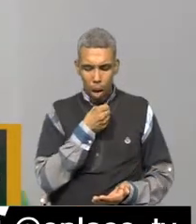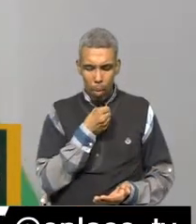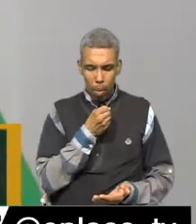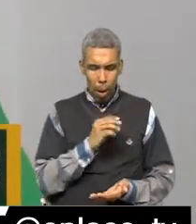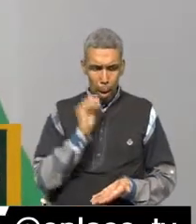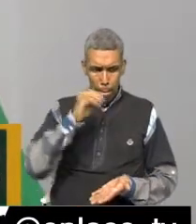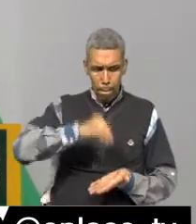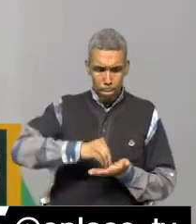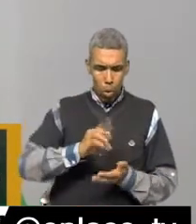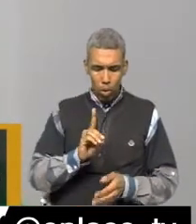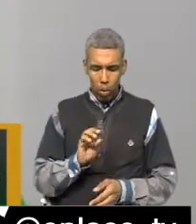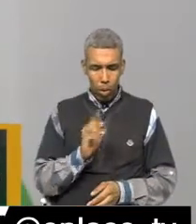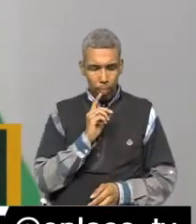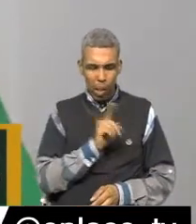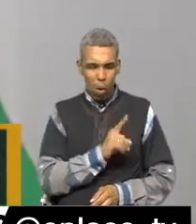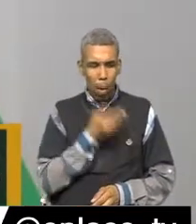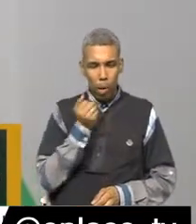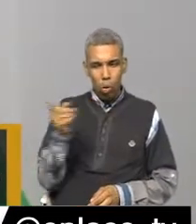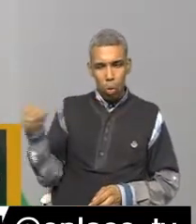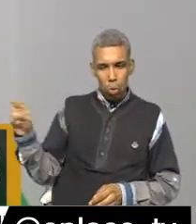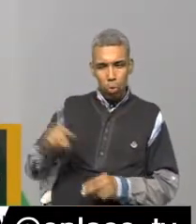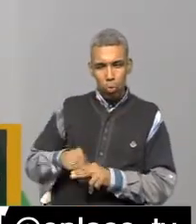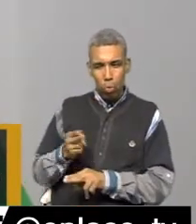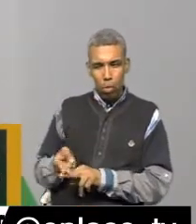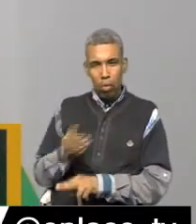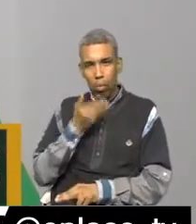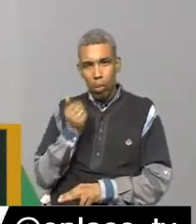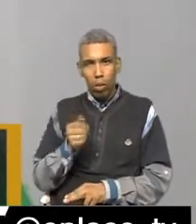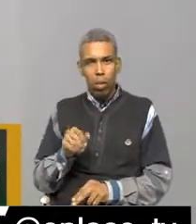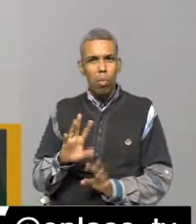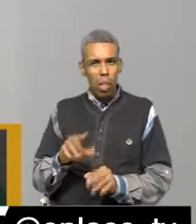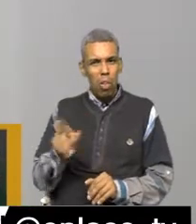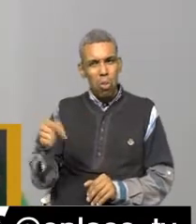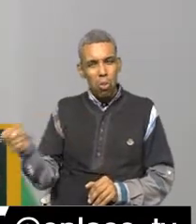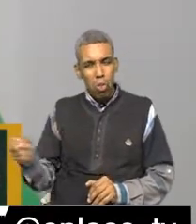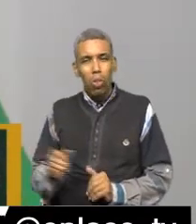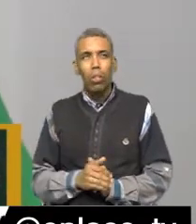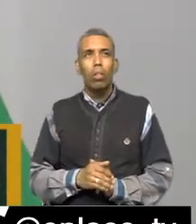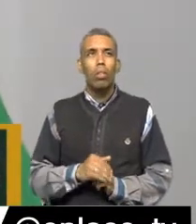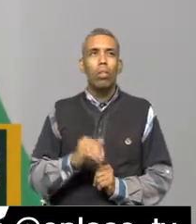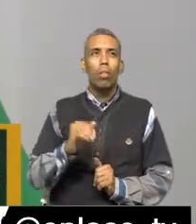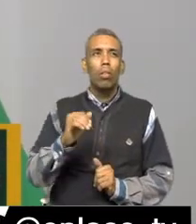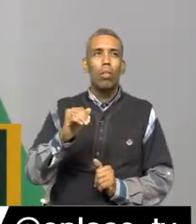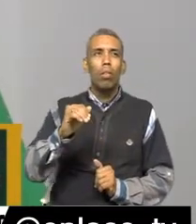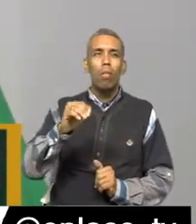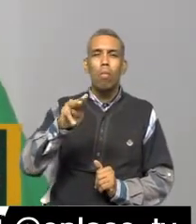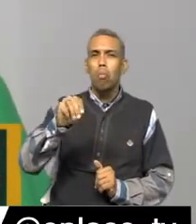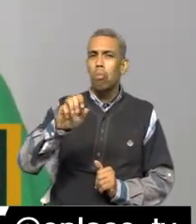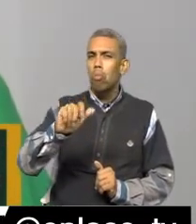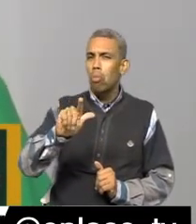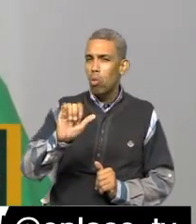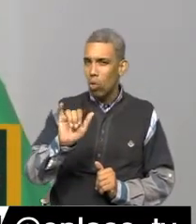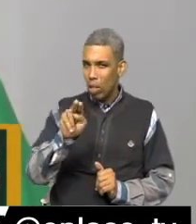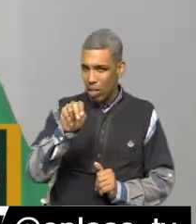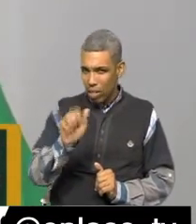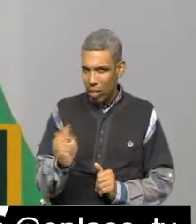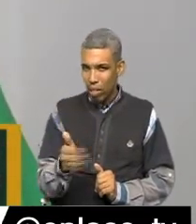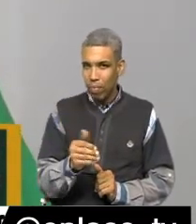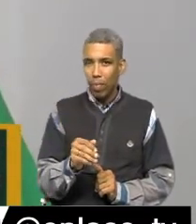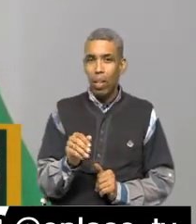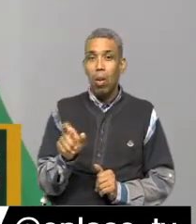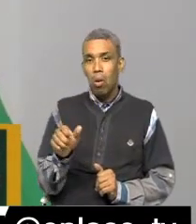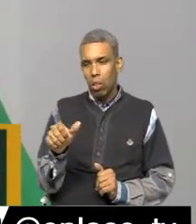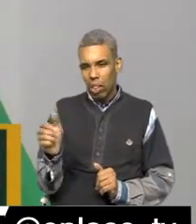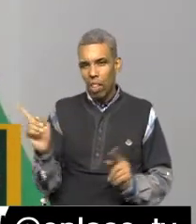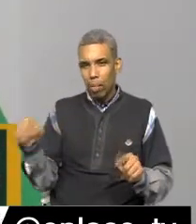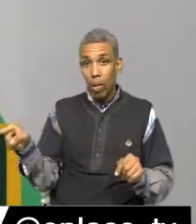Charri me grabó La Rica, Walmer Tordesilla me ha grabado 2, como es La Competencia Está Dura, el Puya el Burro, que fue un